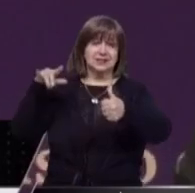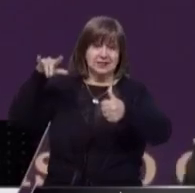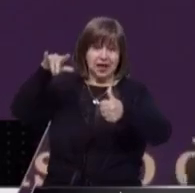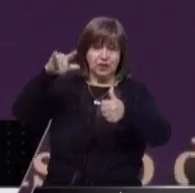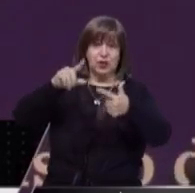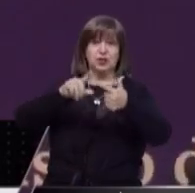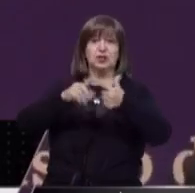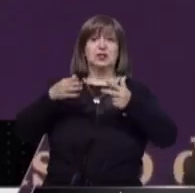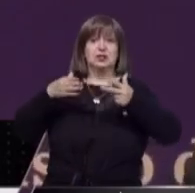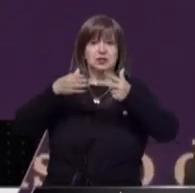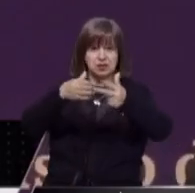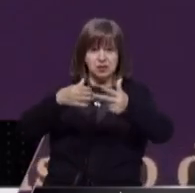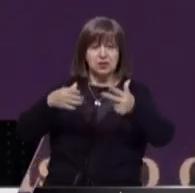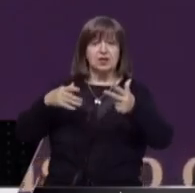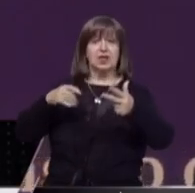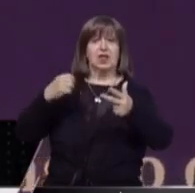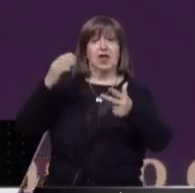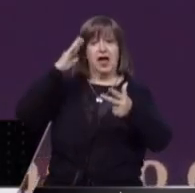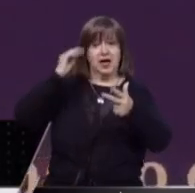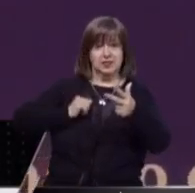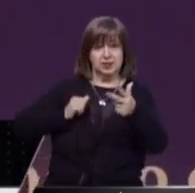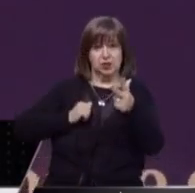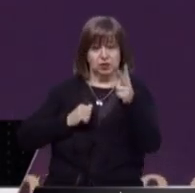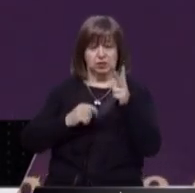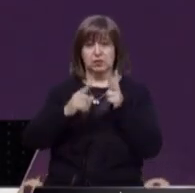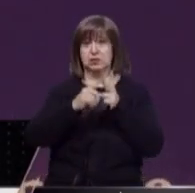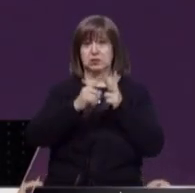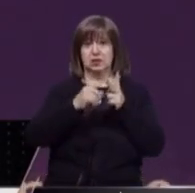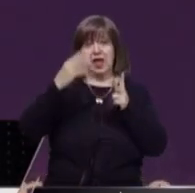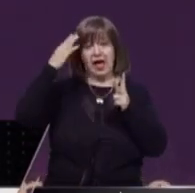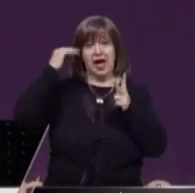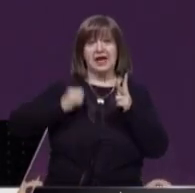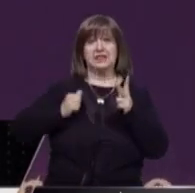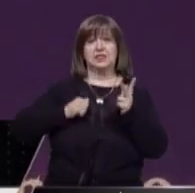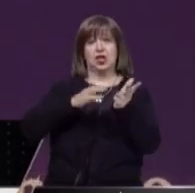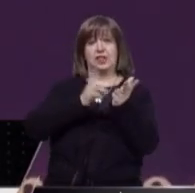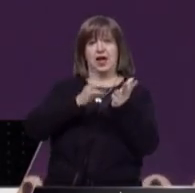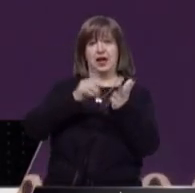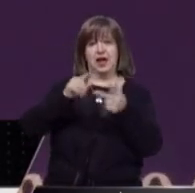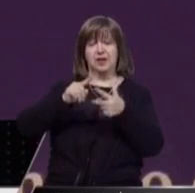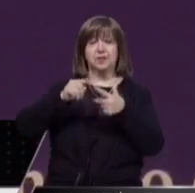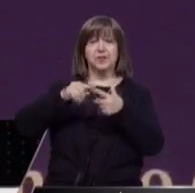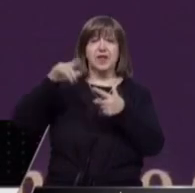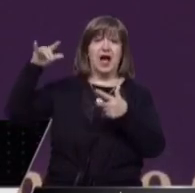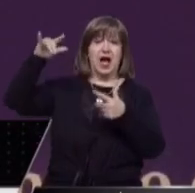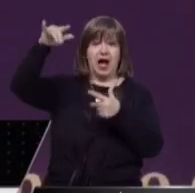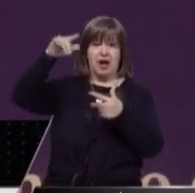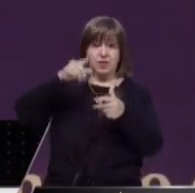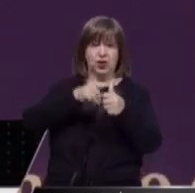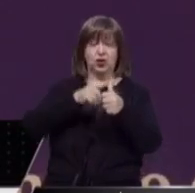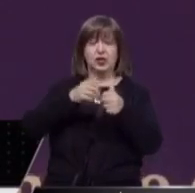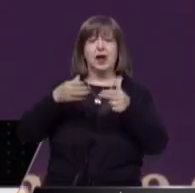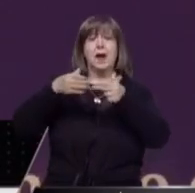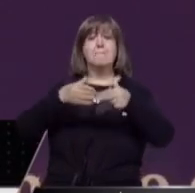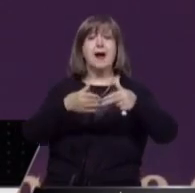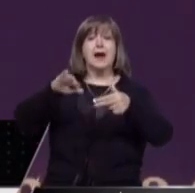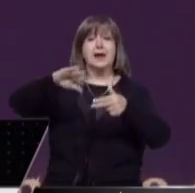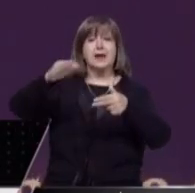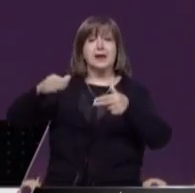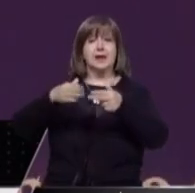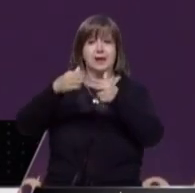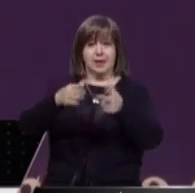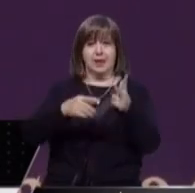Armadas, particularmente con el Ejército. Es necesario tomar múltiples medidas para combatir el narcotráfico, no